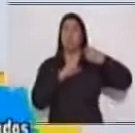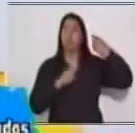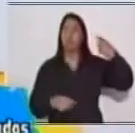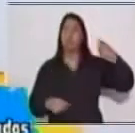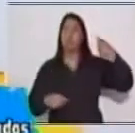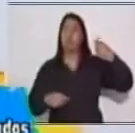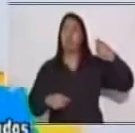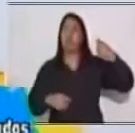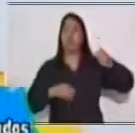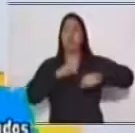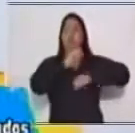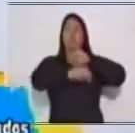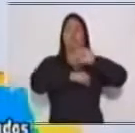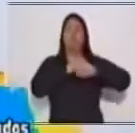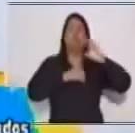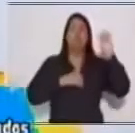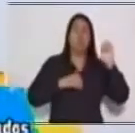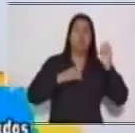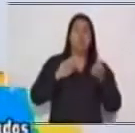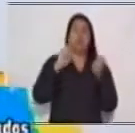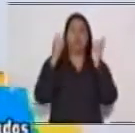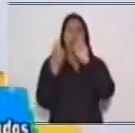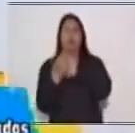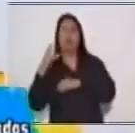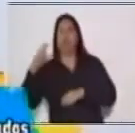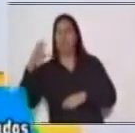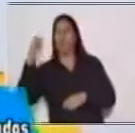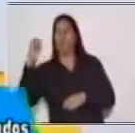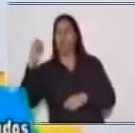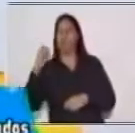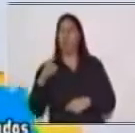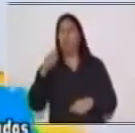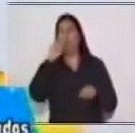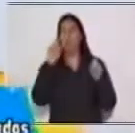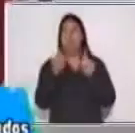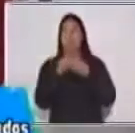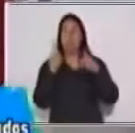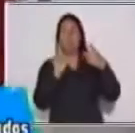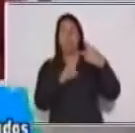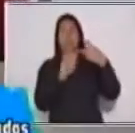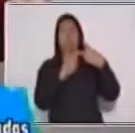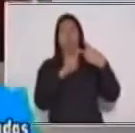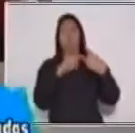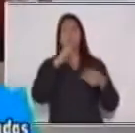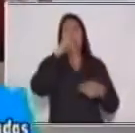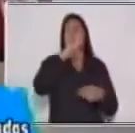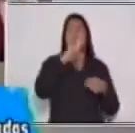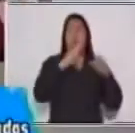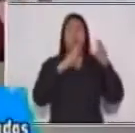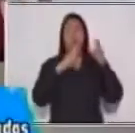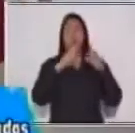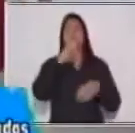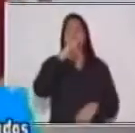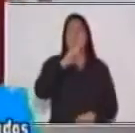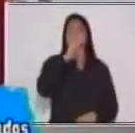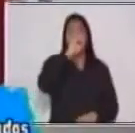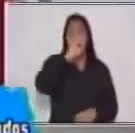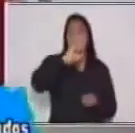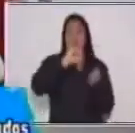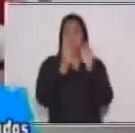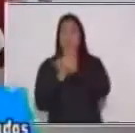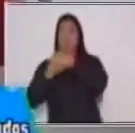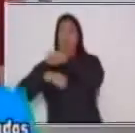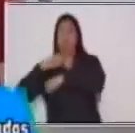de Fahrenheit a Celsius, de Celsius a Fahrenheit y también de Celsius a